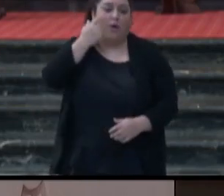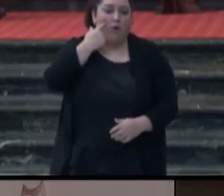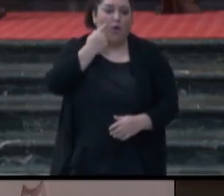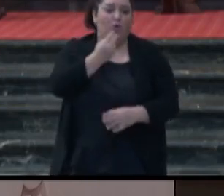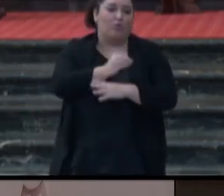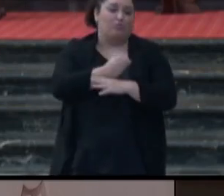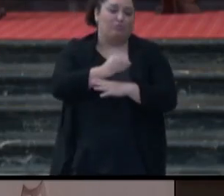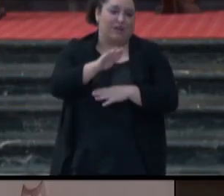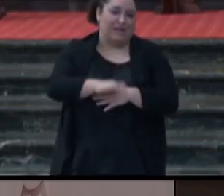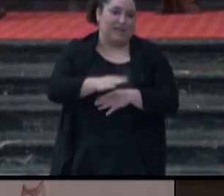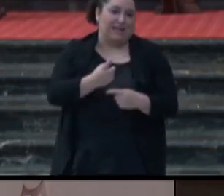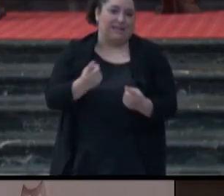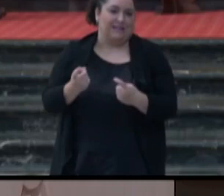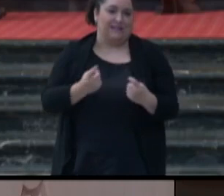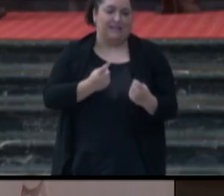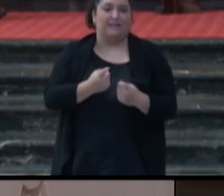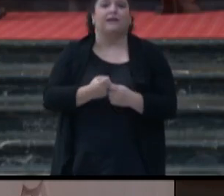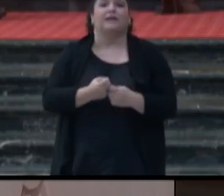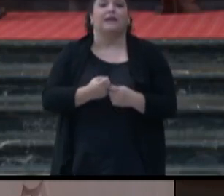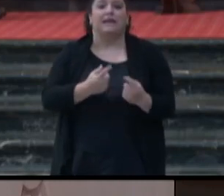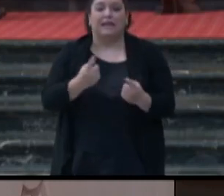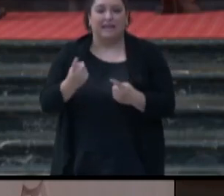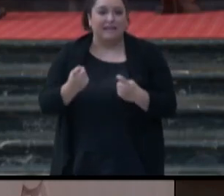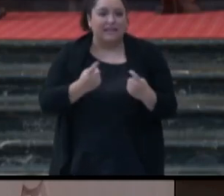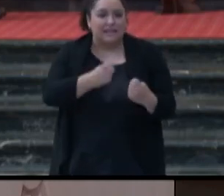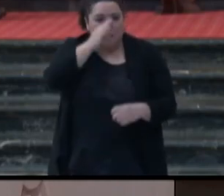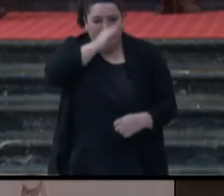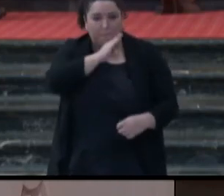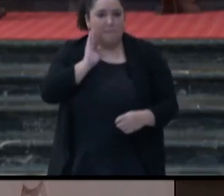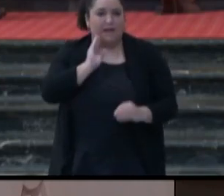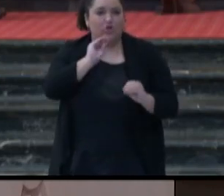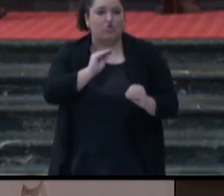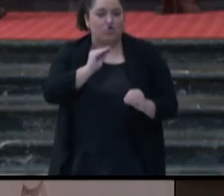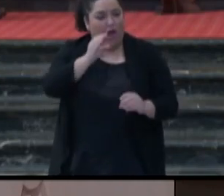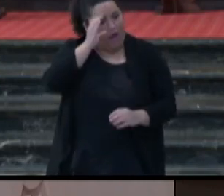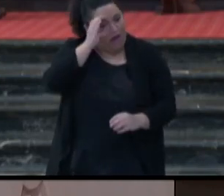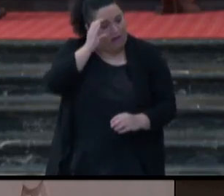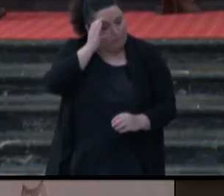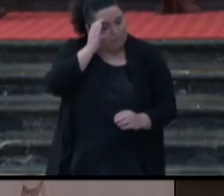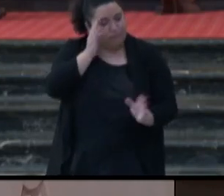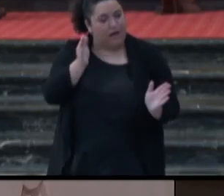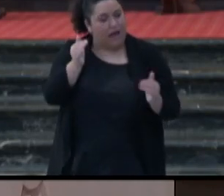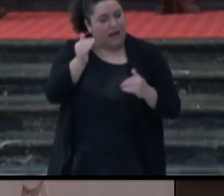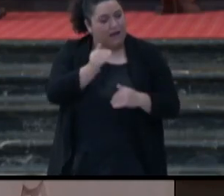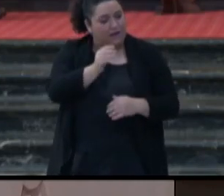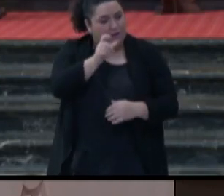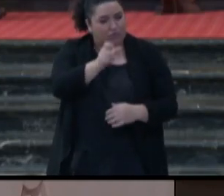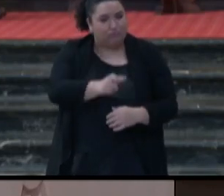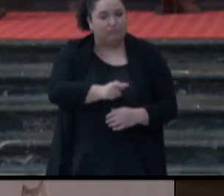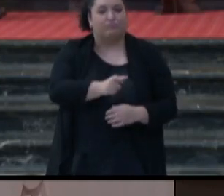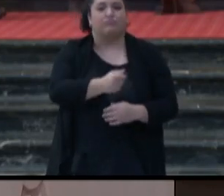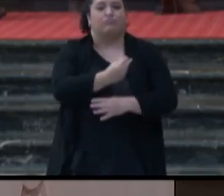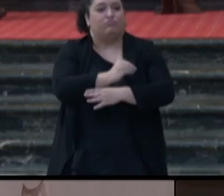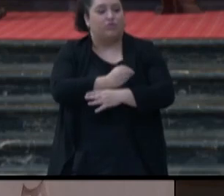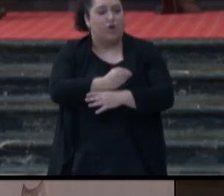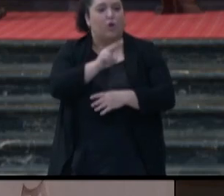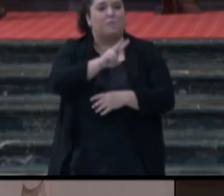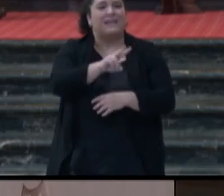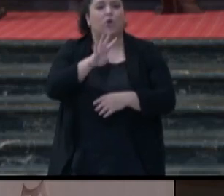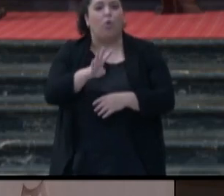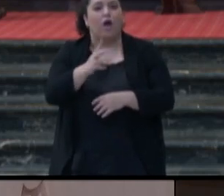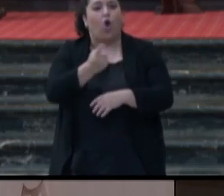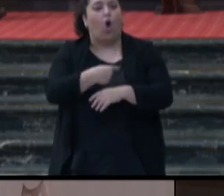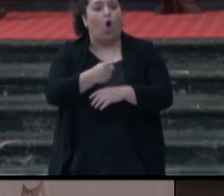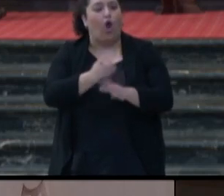de todo necesita que sus padres estén atentos a todo en todo momento las 4 horas